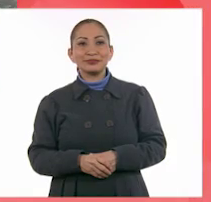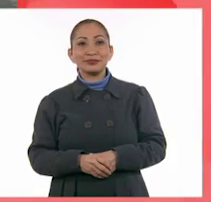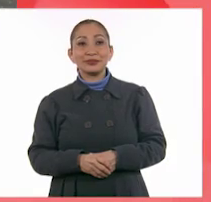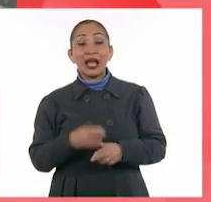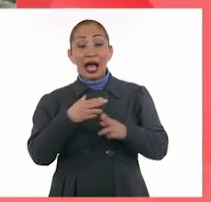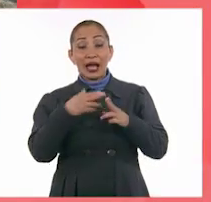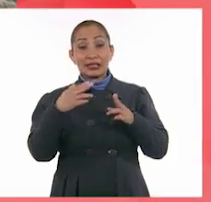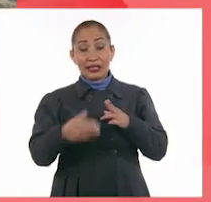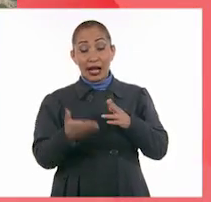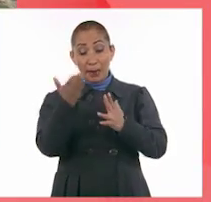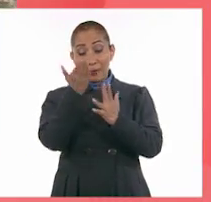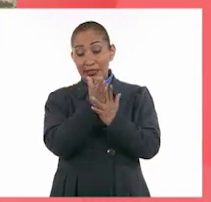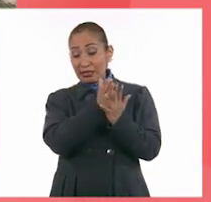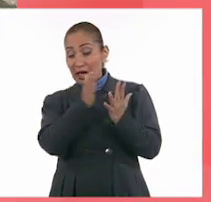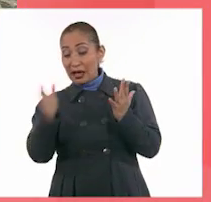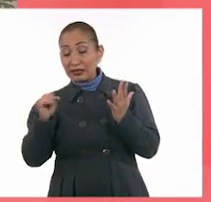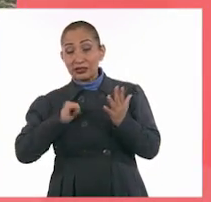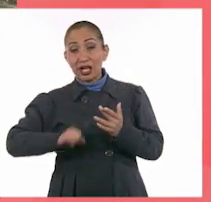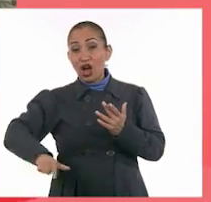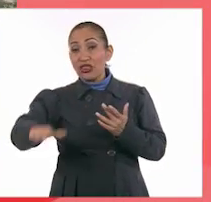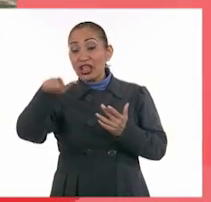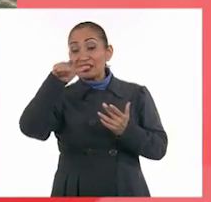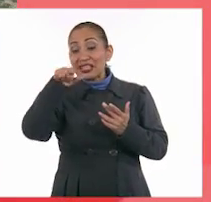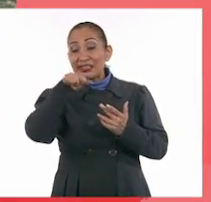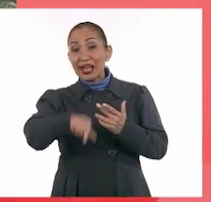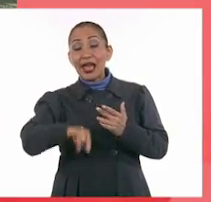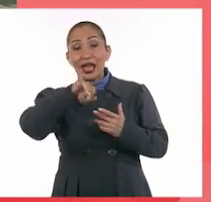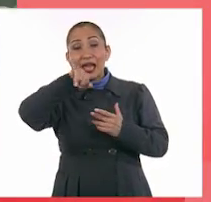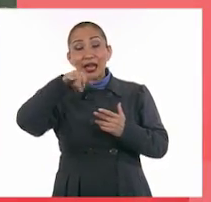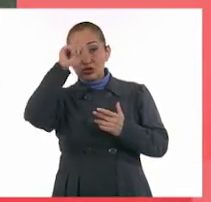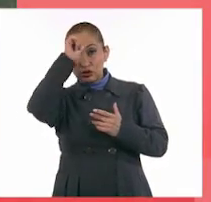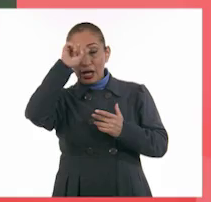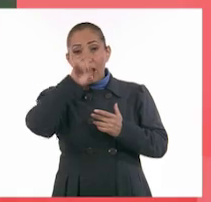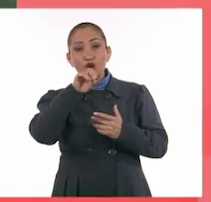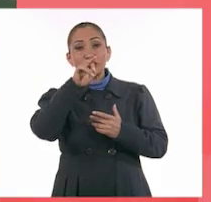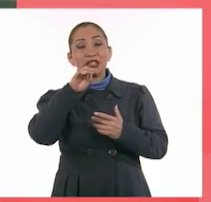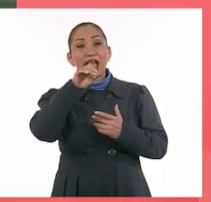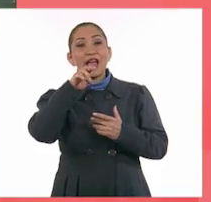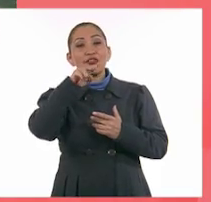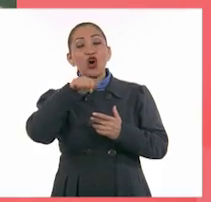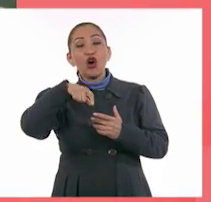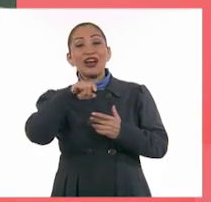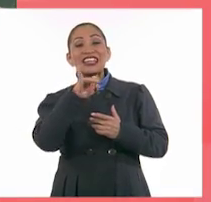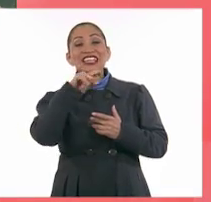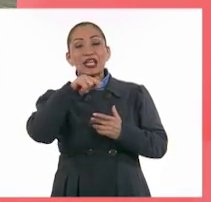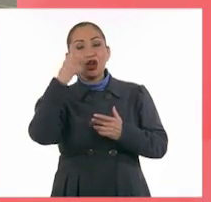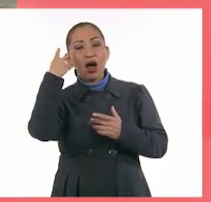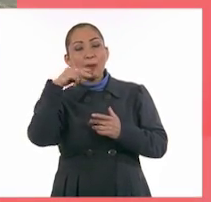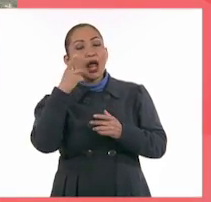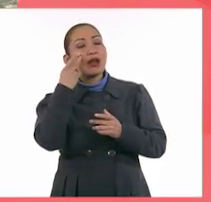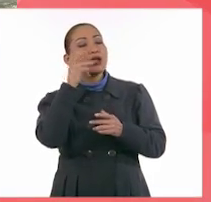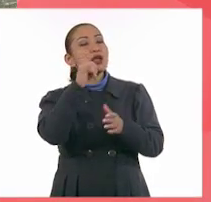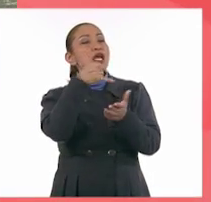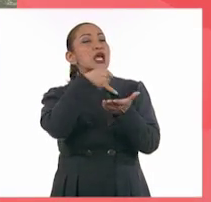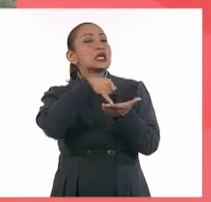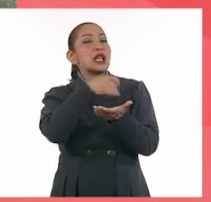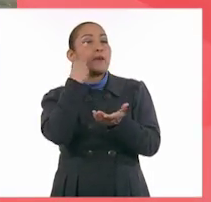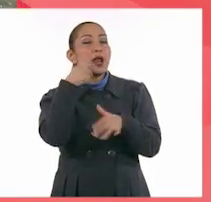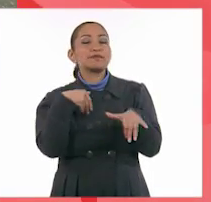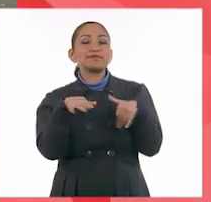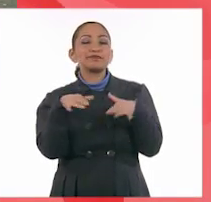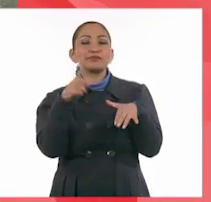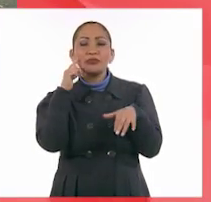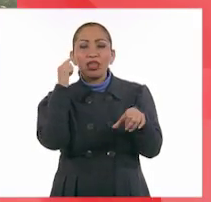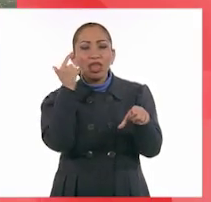Fue hasta la segunda mitad del siglo XVII que el jesuita Eusebio Francisco Quino recurrió a la supuesta isla a pie